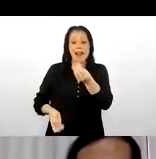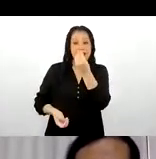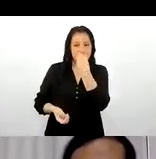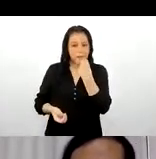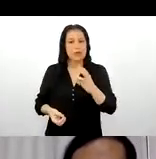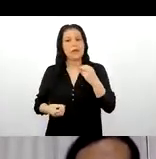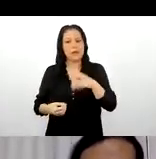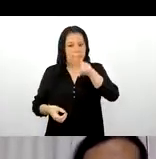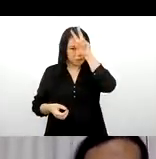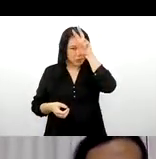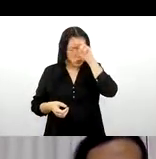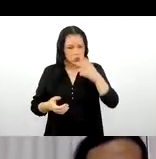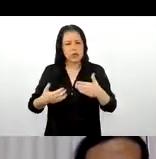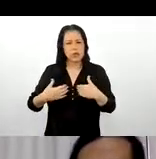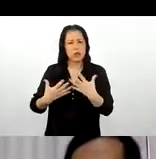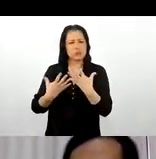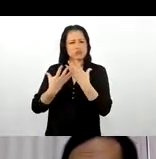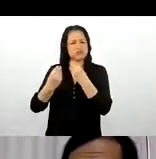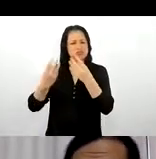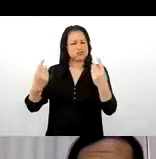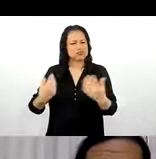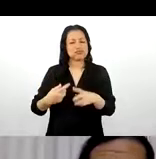destino gastronómico muy importante.